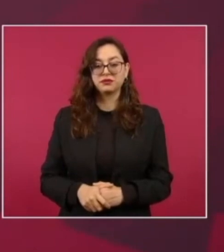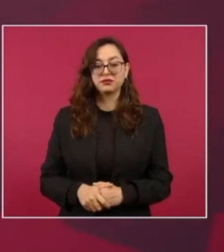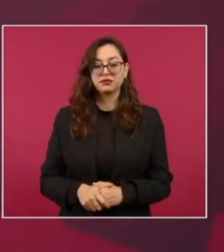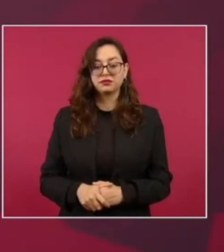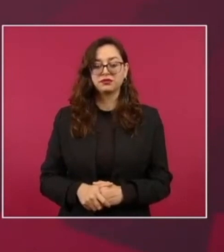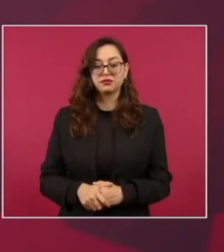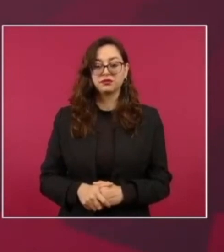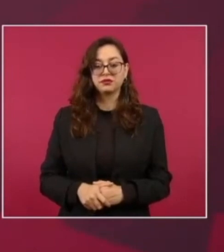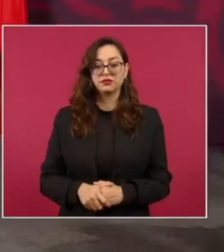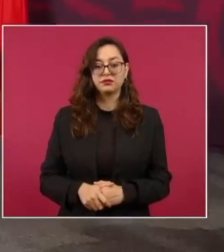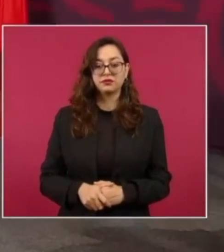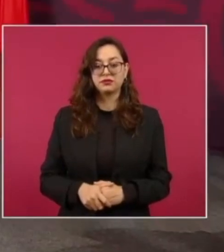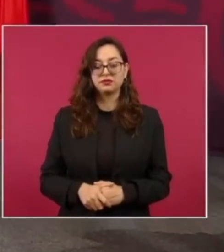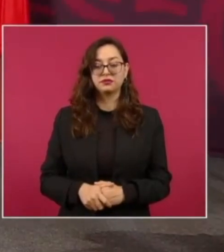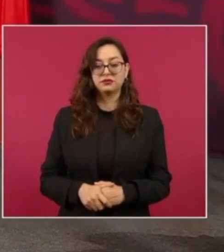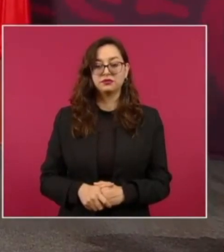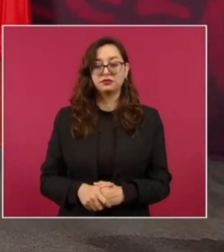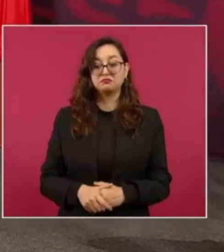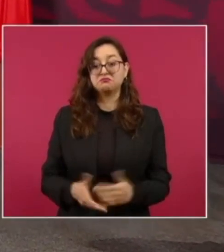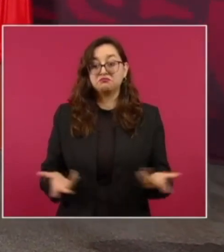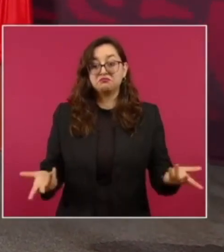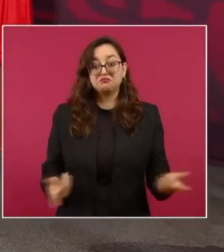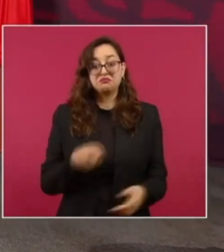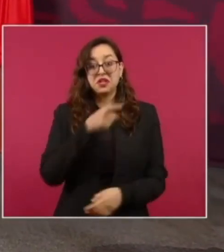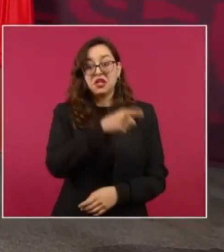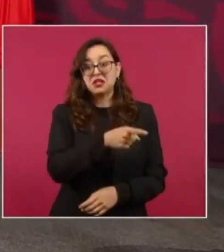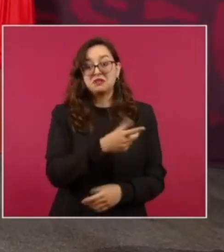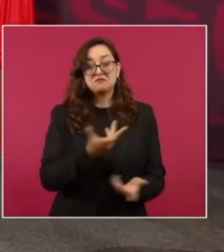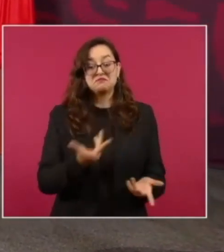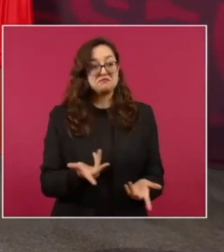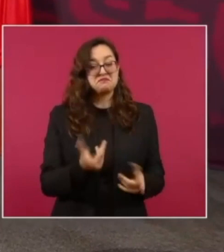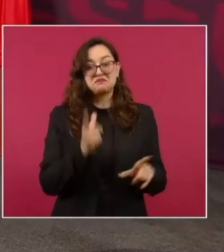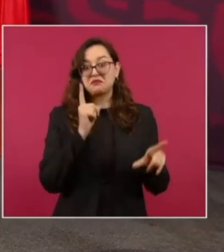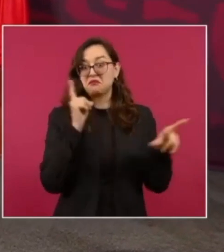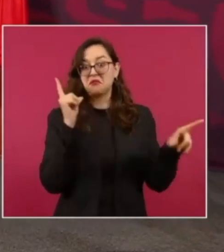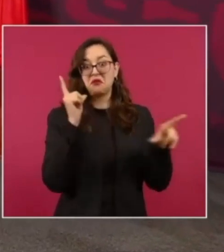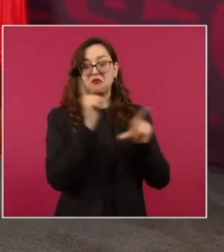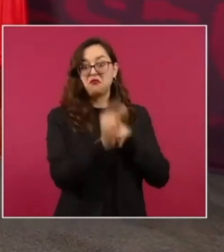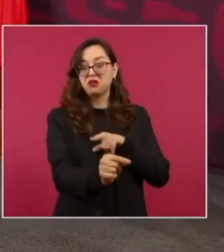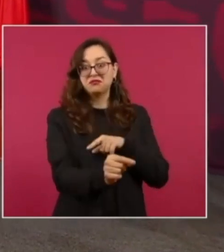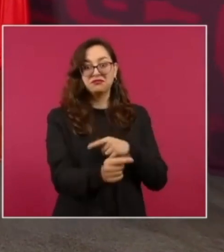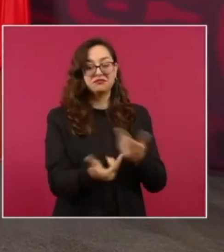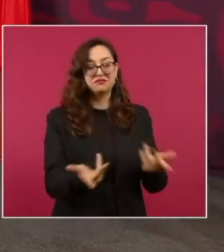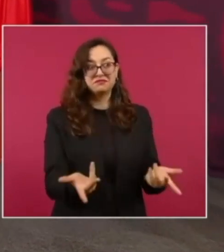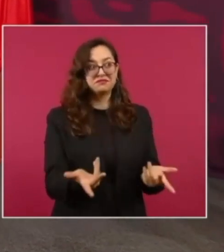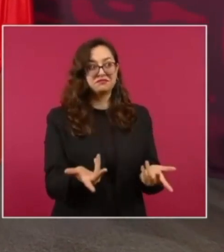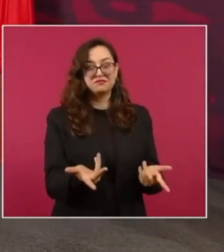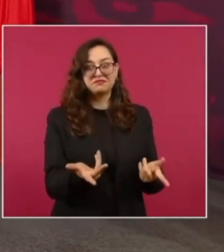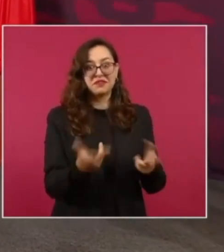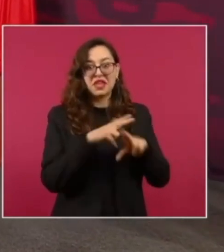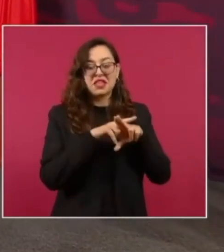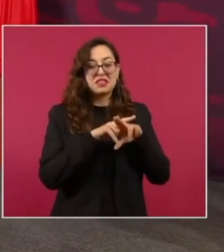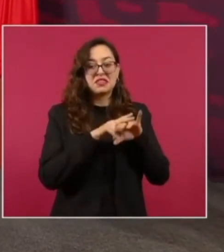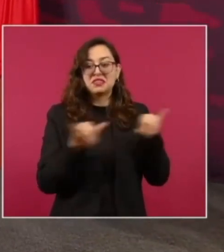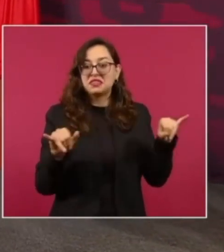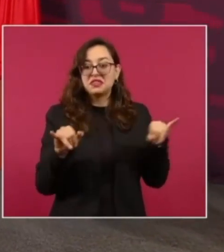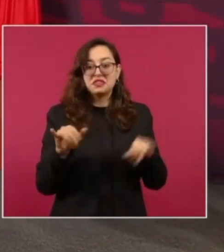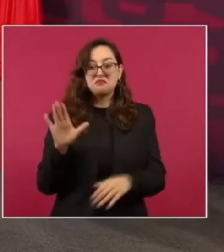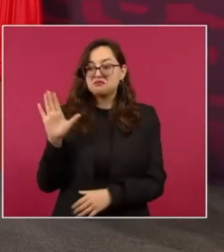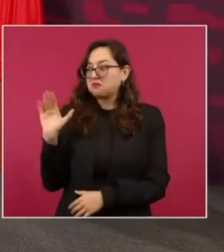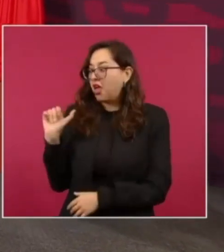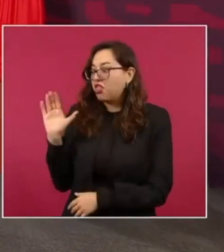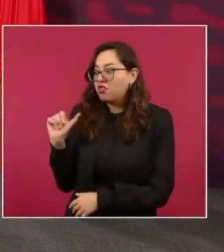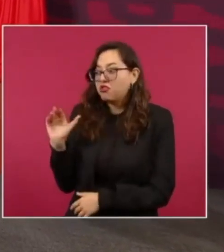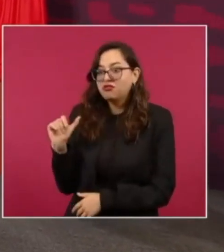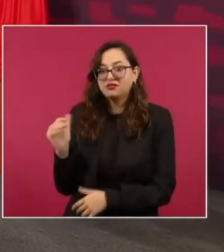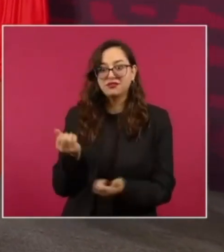nadie use su nombre y que él apoya a quien ganó la encuesta de Morena. También informó quién sustituirá a Mejía. Se trata de Luis